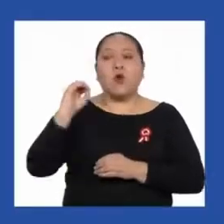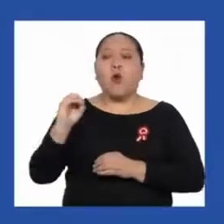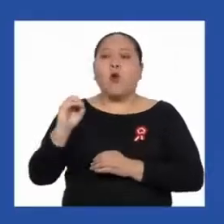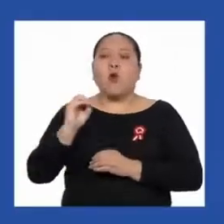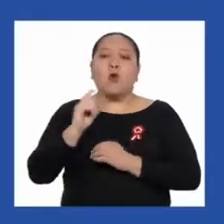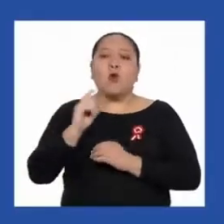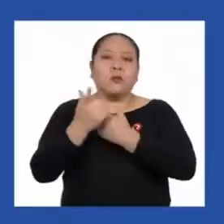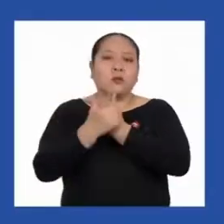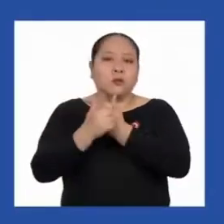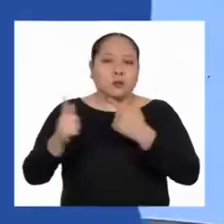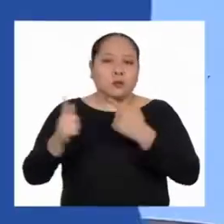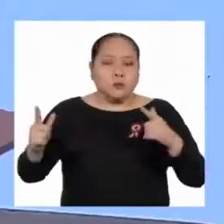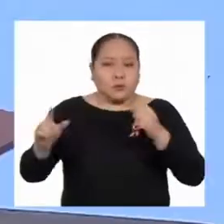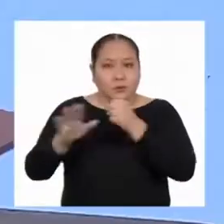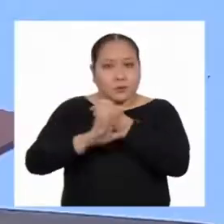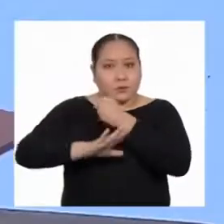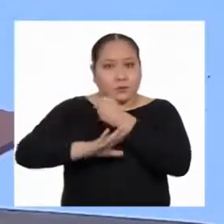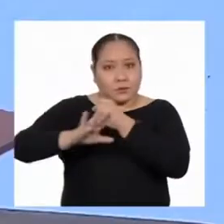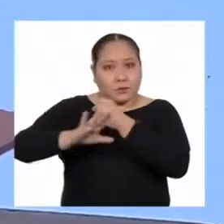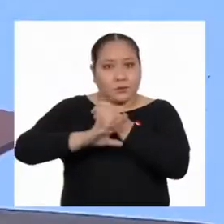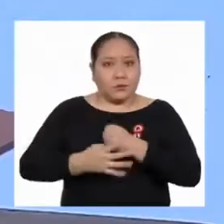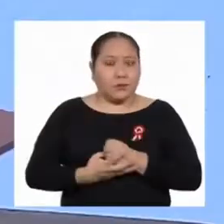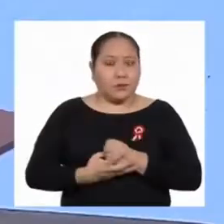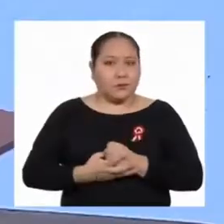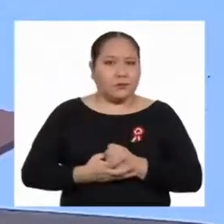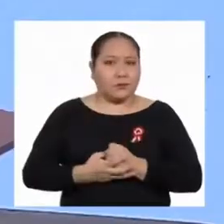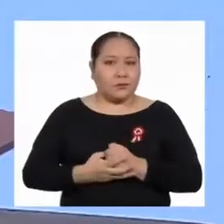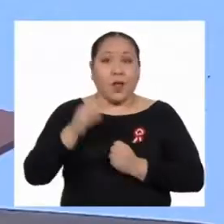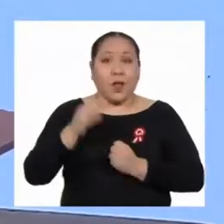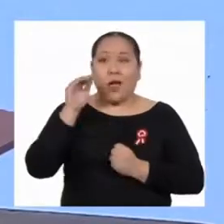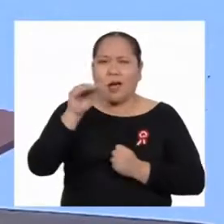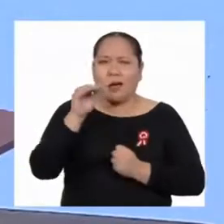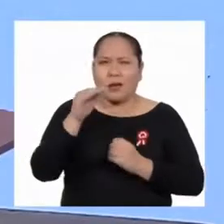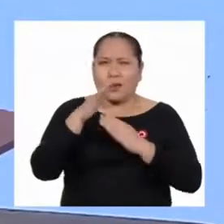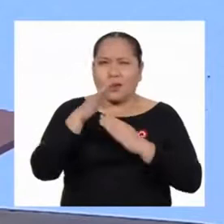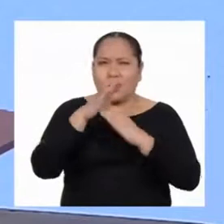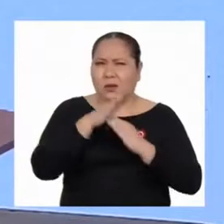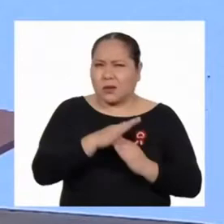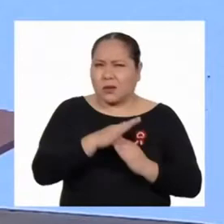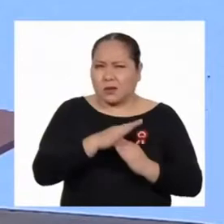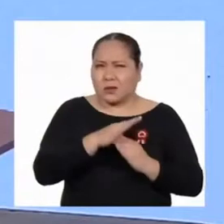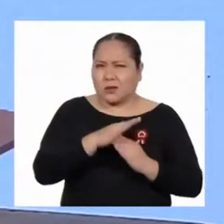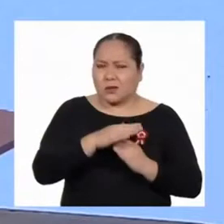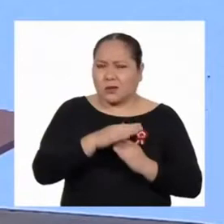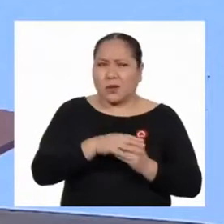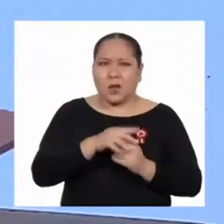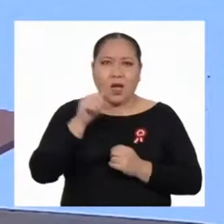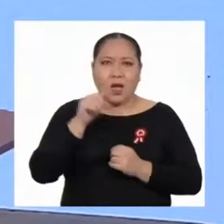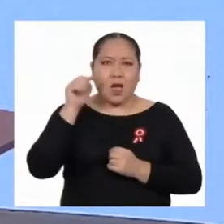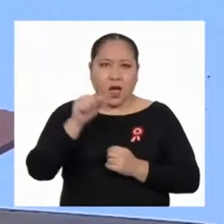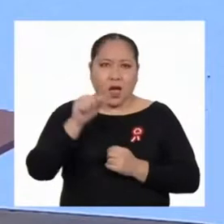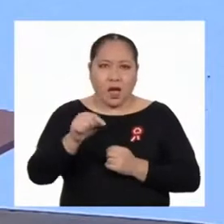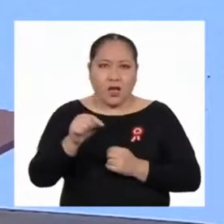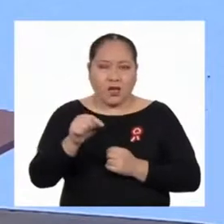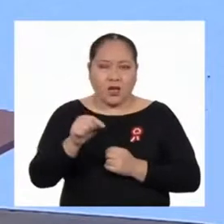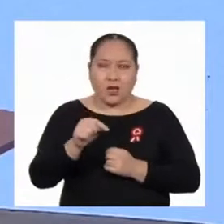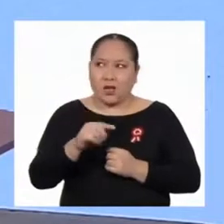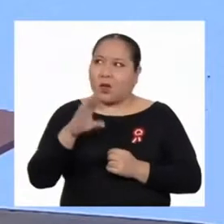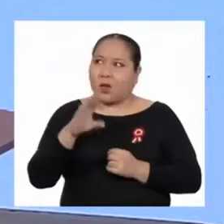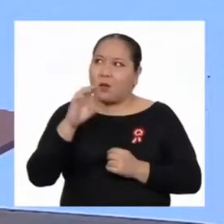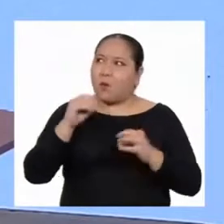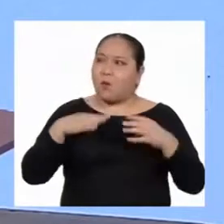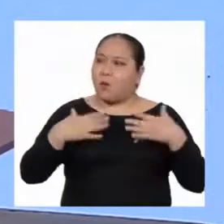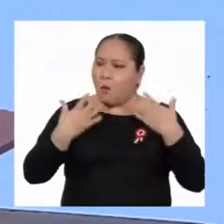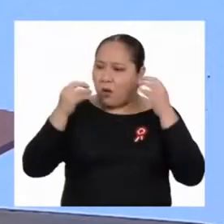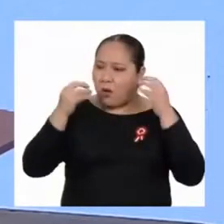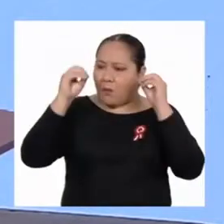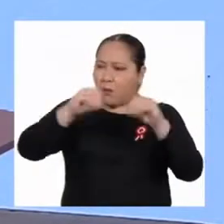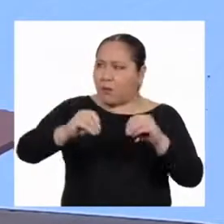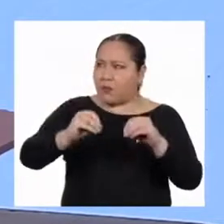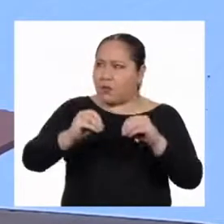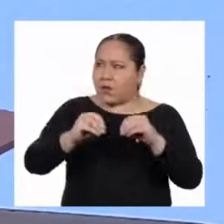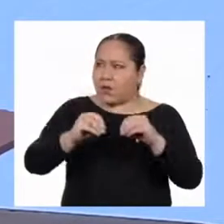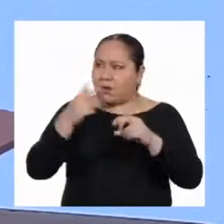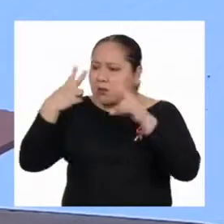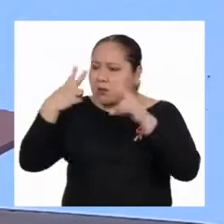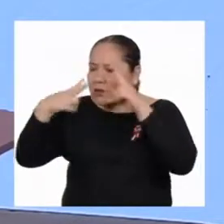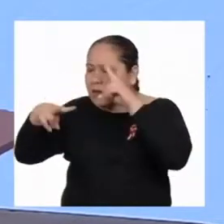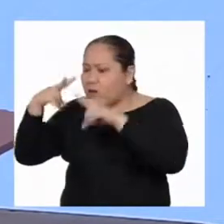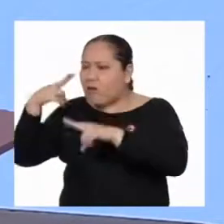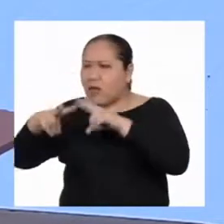fundamentales. Alerta contra el racismo quiere decir que ahí podemos reportar casos de